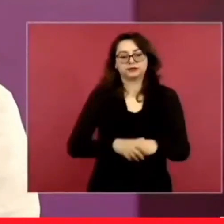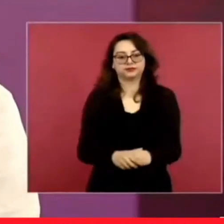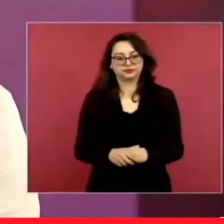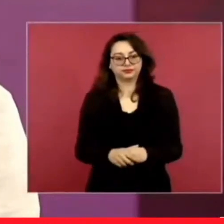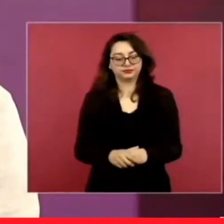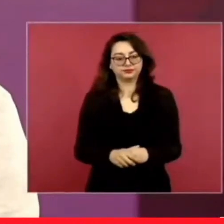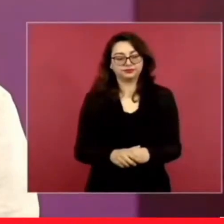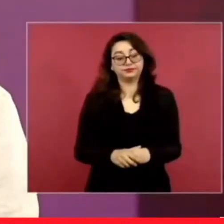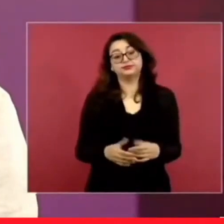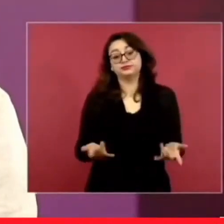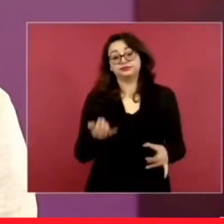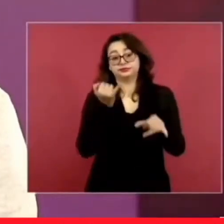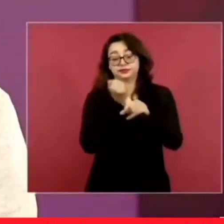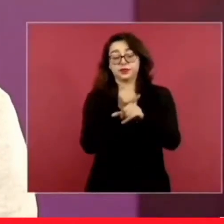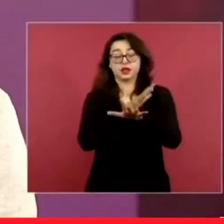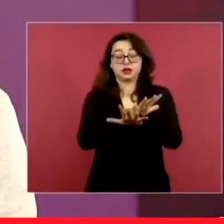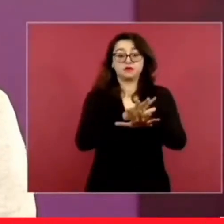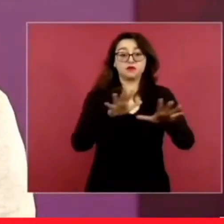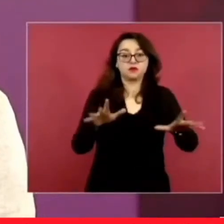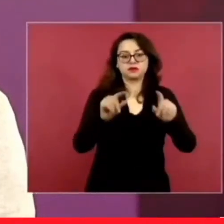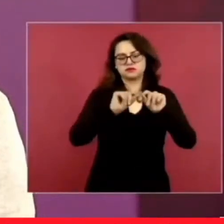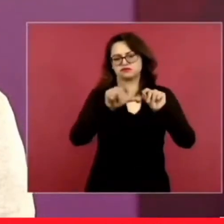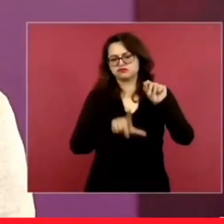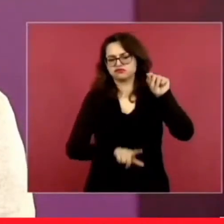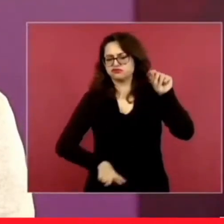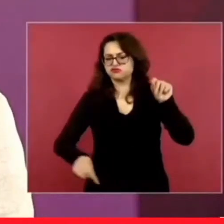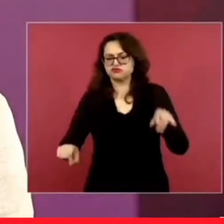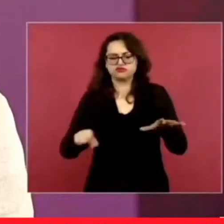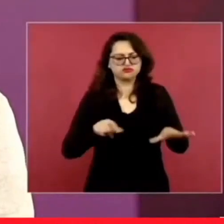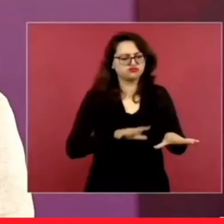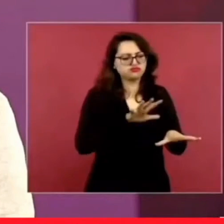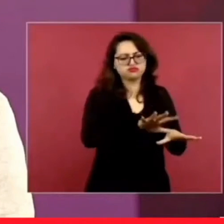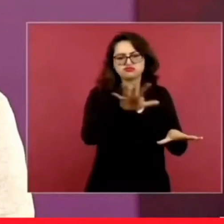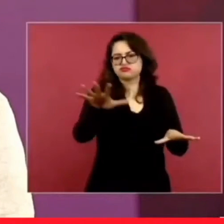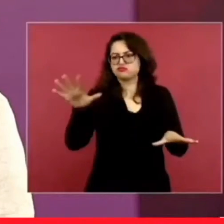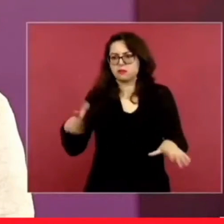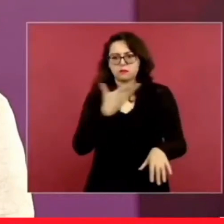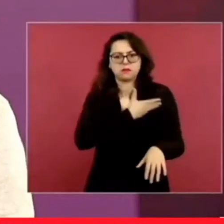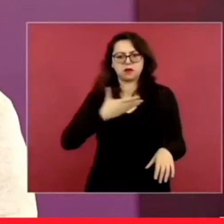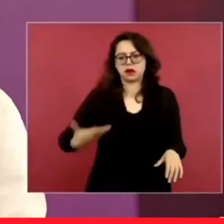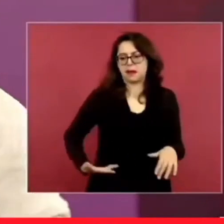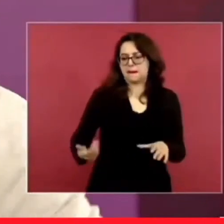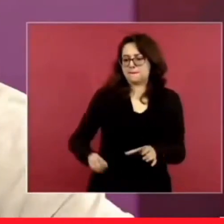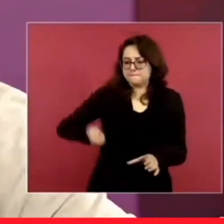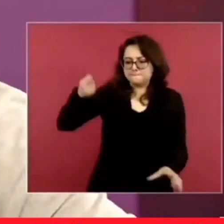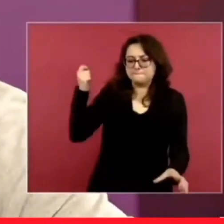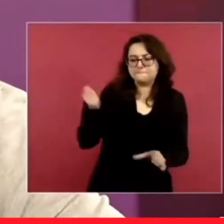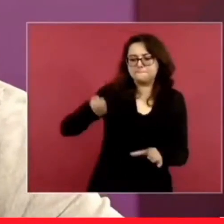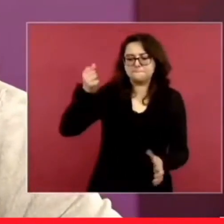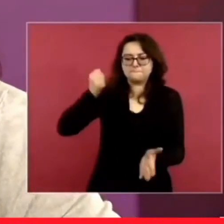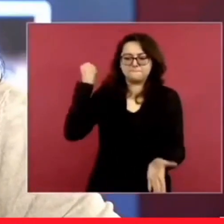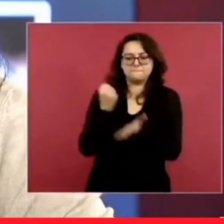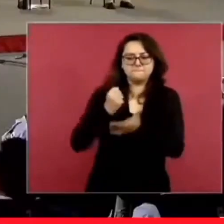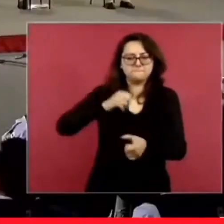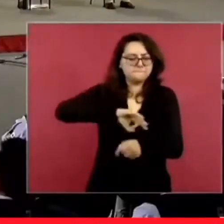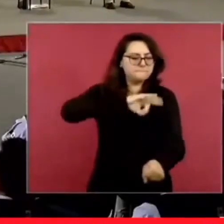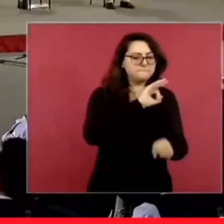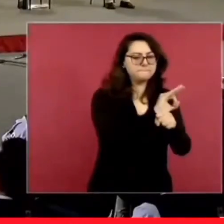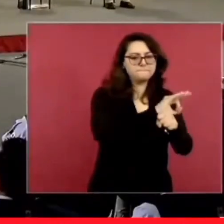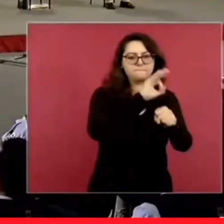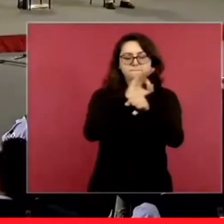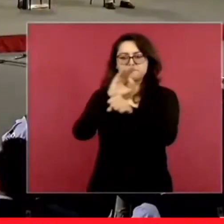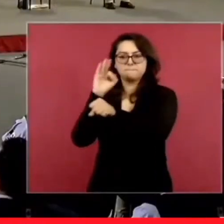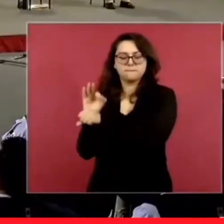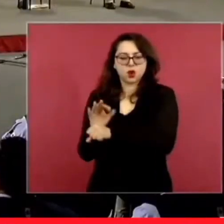las áreas naturales protegidas que se logran y que son decretadas por nuestro presidente, licenciado Andrés Manuel López Obrador. La